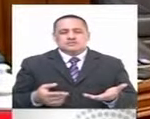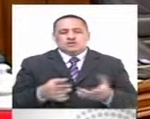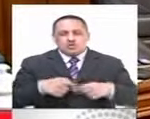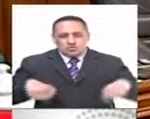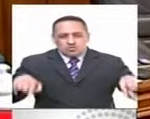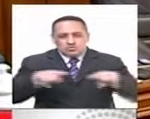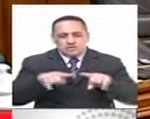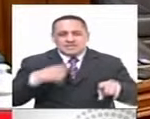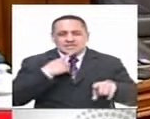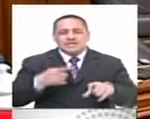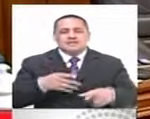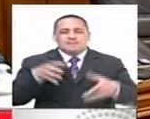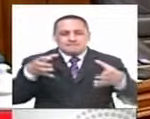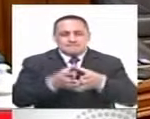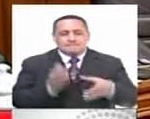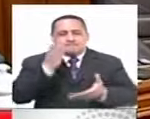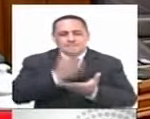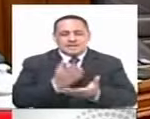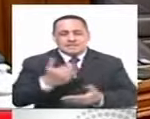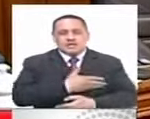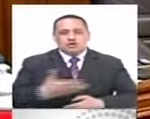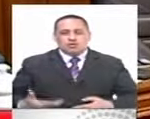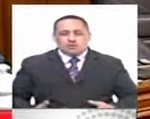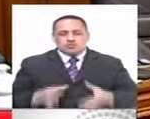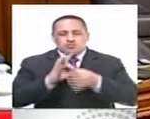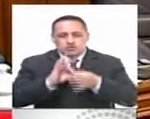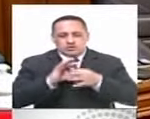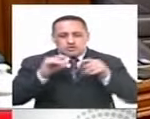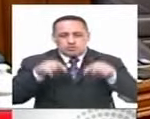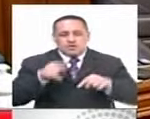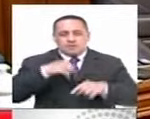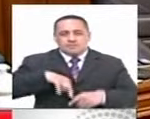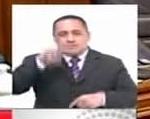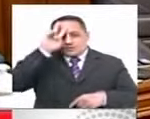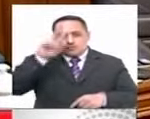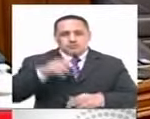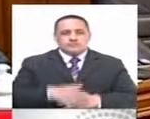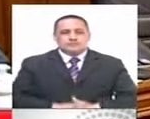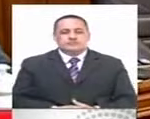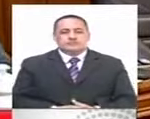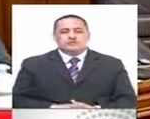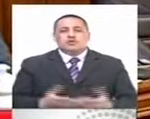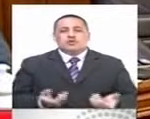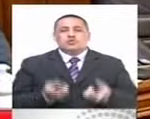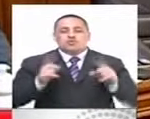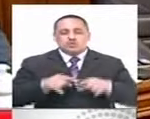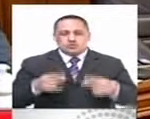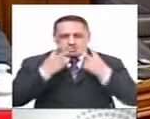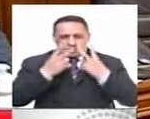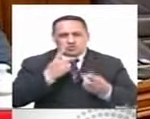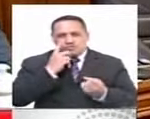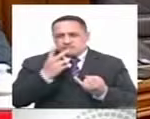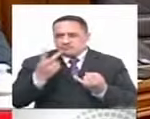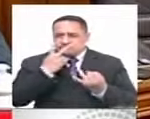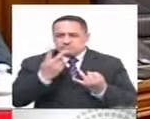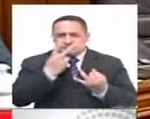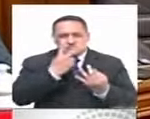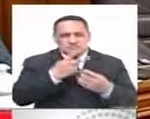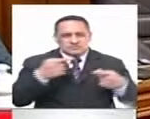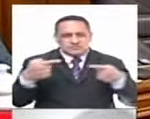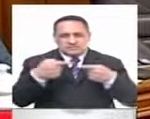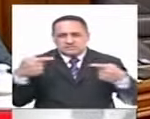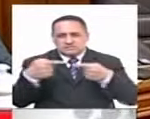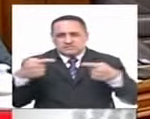Ustedes que son parte del gobierno que tendrían que estar unidos por este país. Cuando los veo a cada uno de ustedes con una